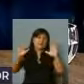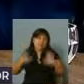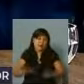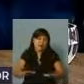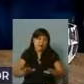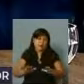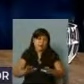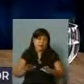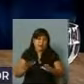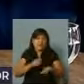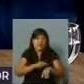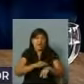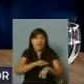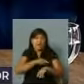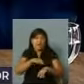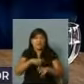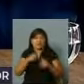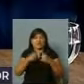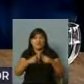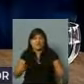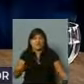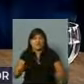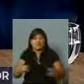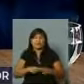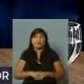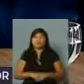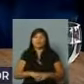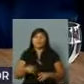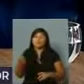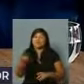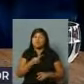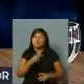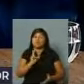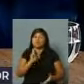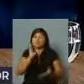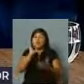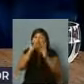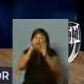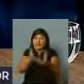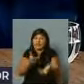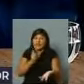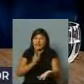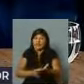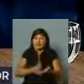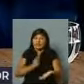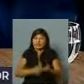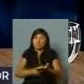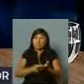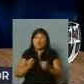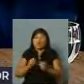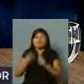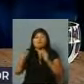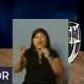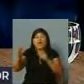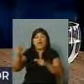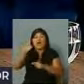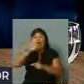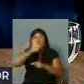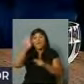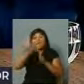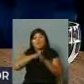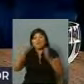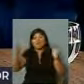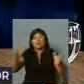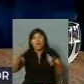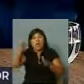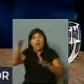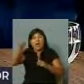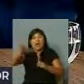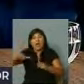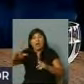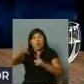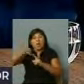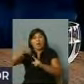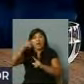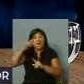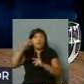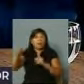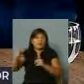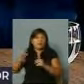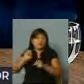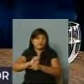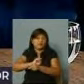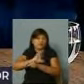declaramos zona amarilla con alerta sanitaria a la Quiaca, a partir de los casos